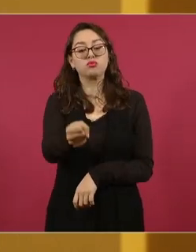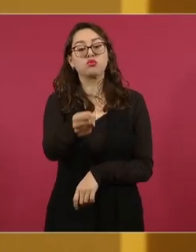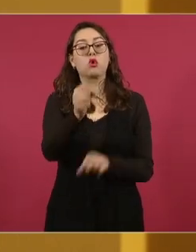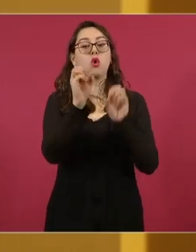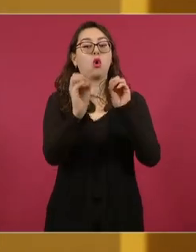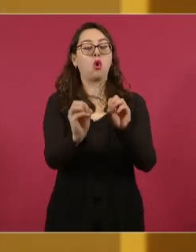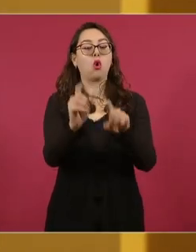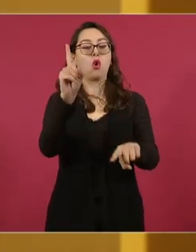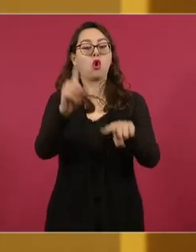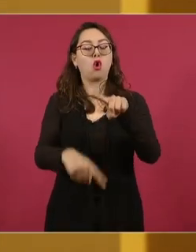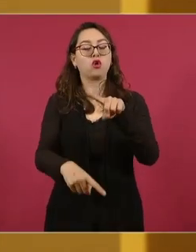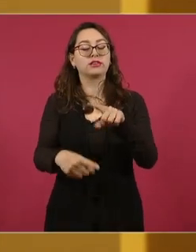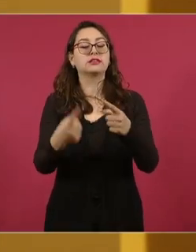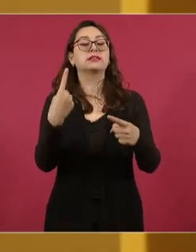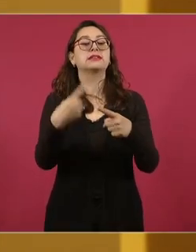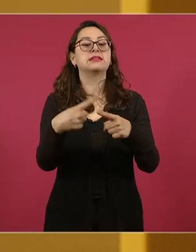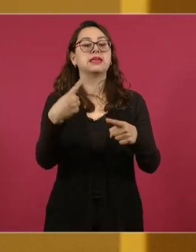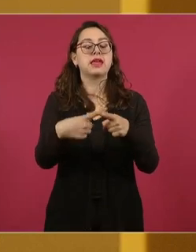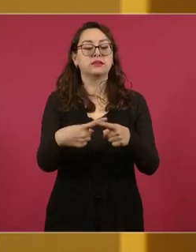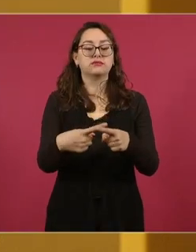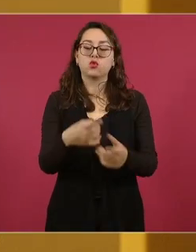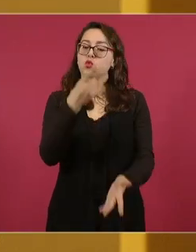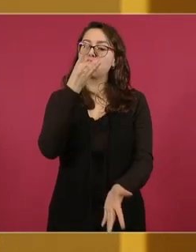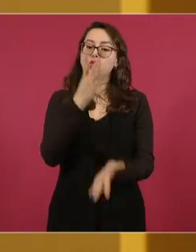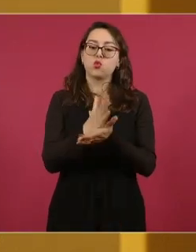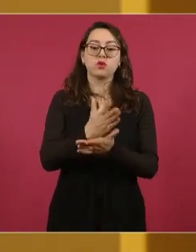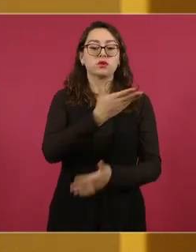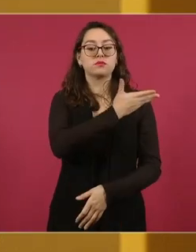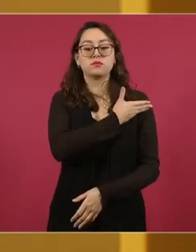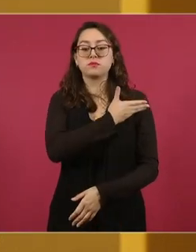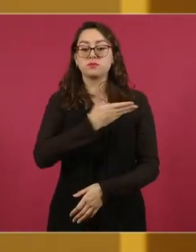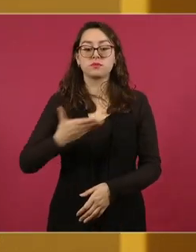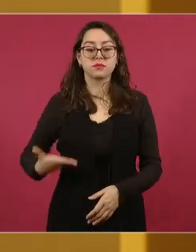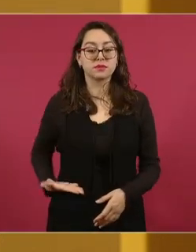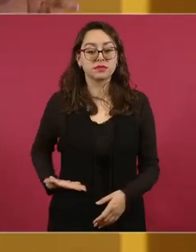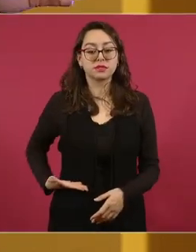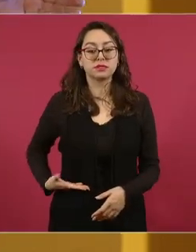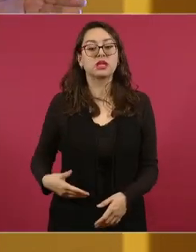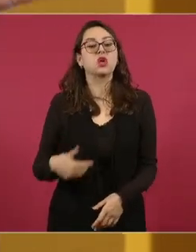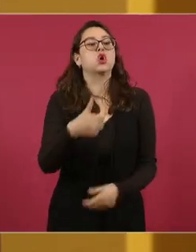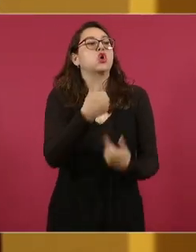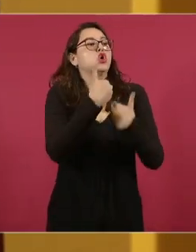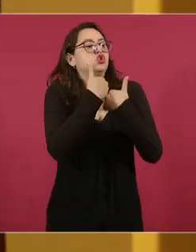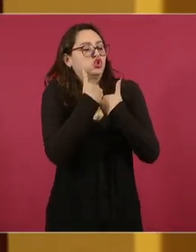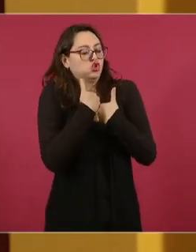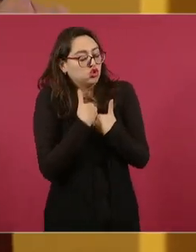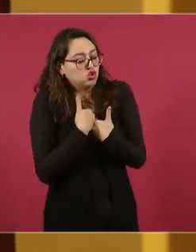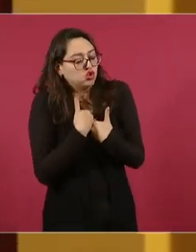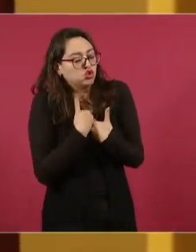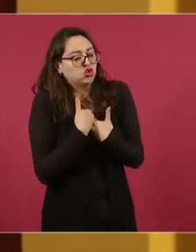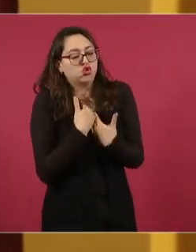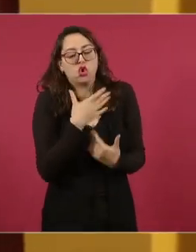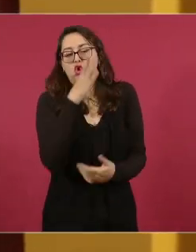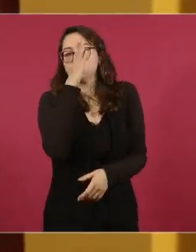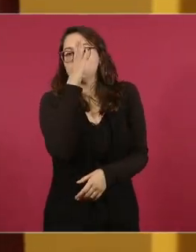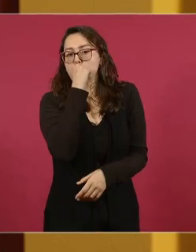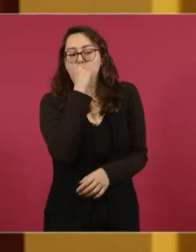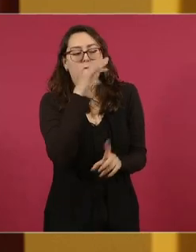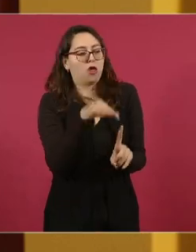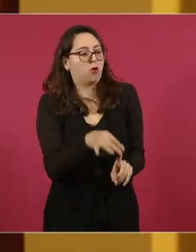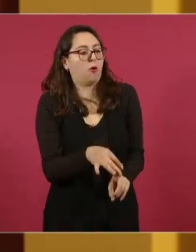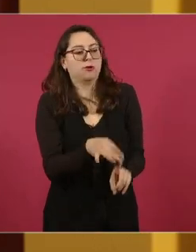exclusivamente al titular del Ejecutivo Federal y no a una servidora. Aquí me está contestando a mí porque yo dije que